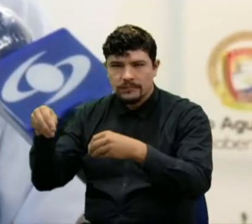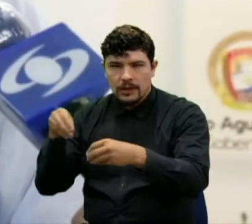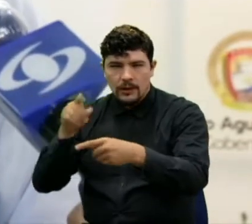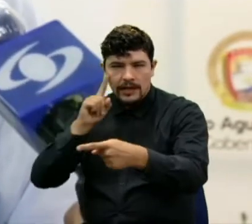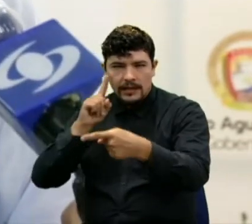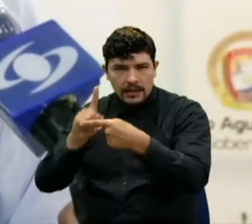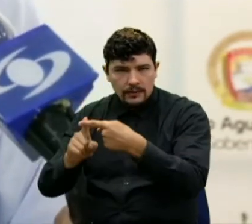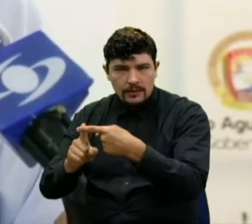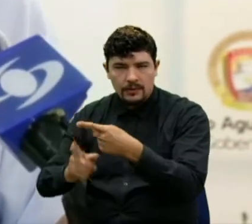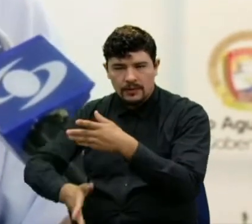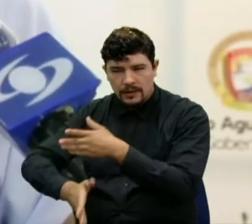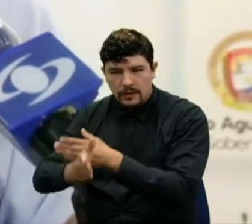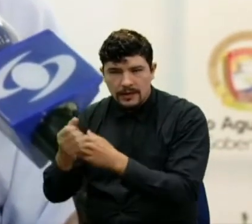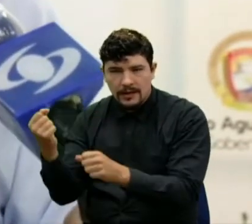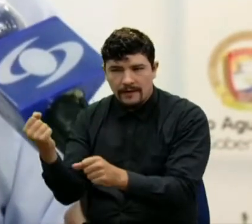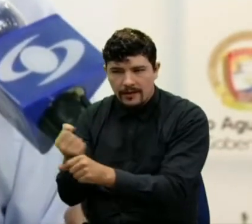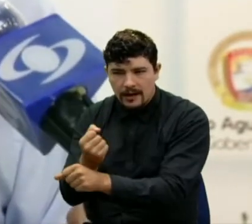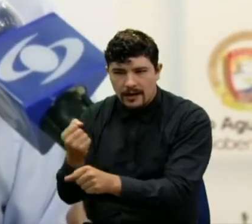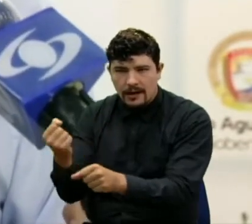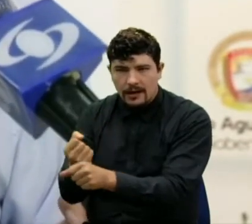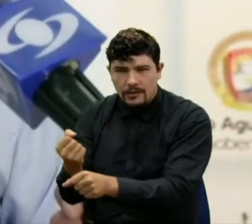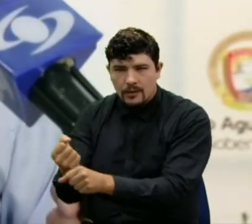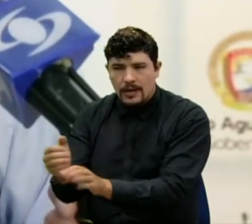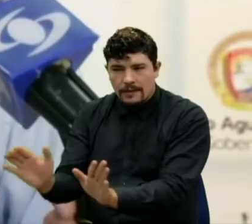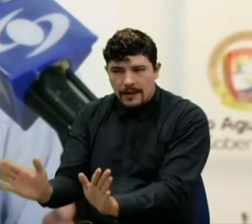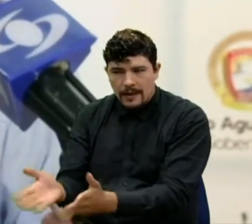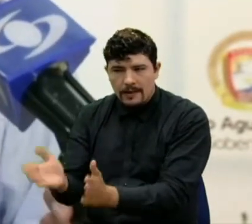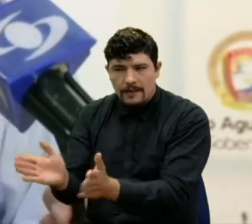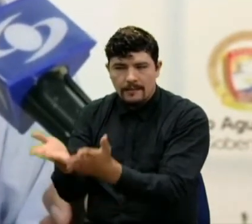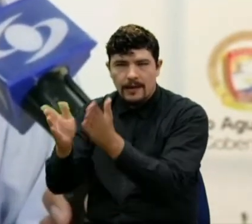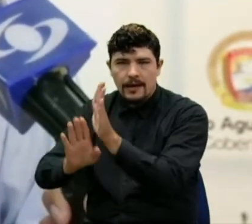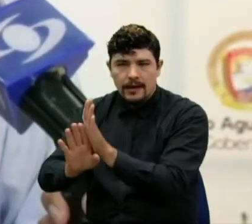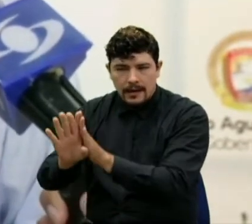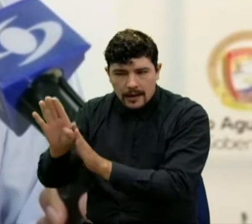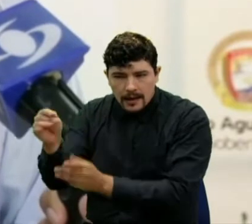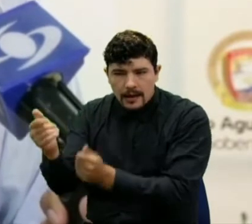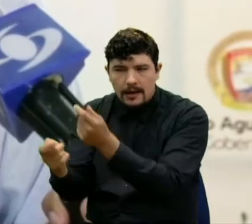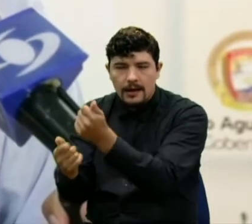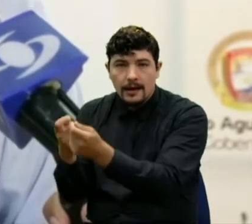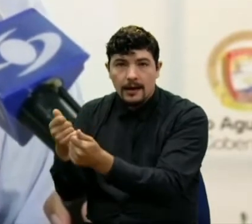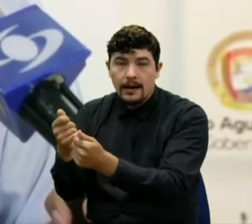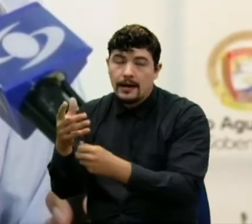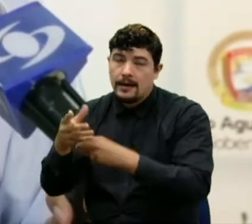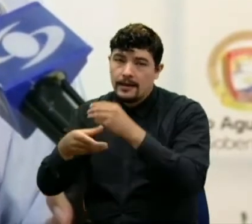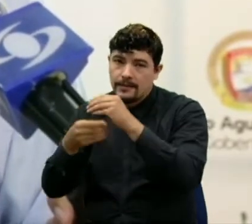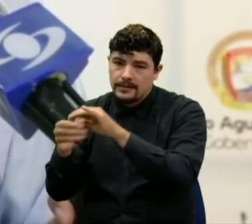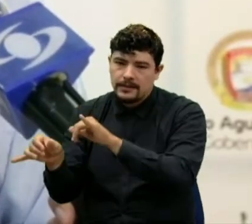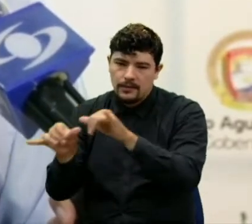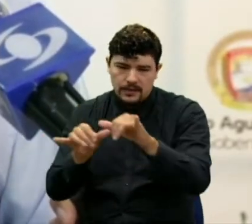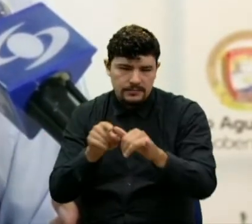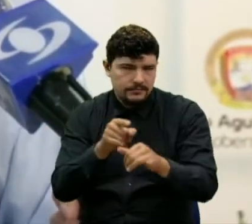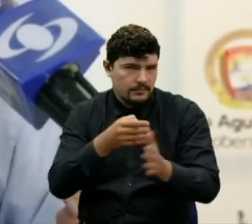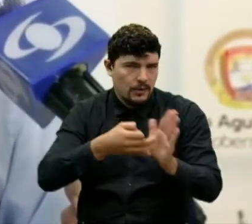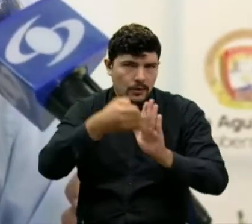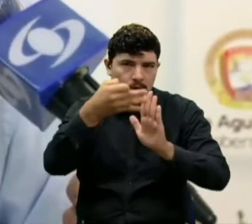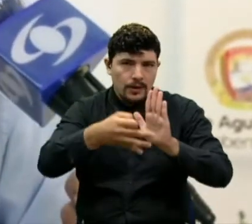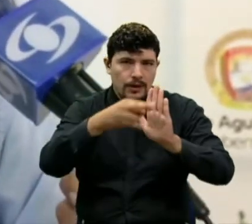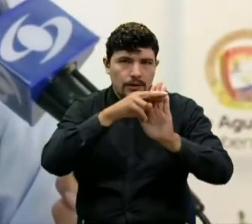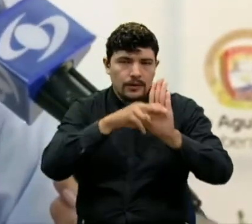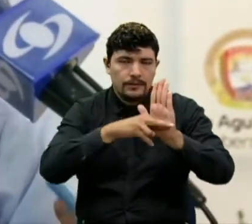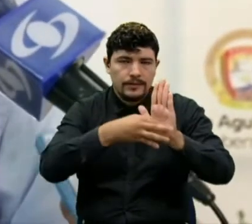de reactivación económica pero desde luego cumpliendo todos los protocolos de bioseguridad